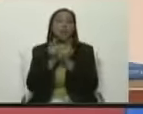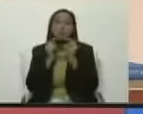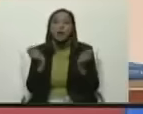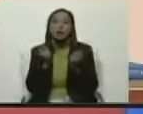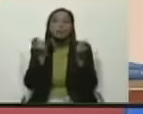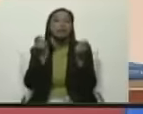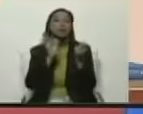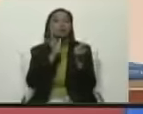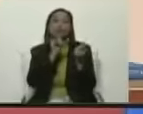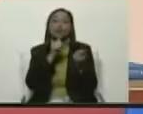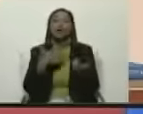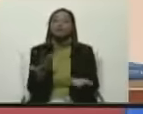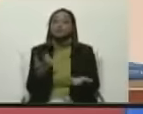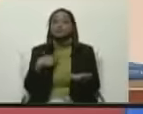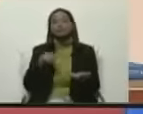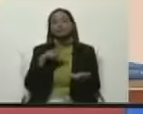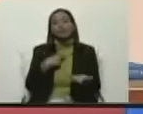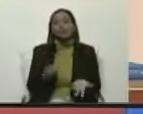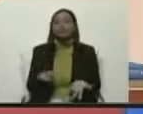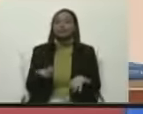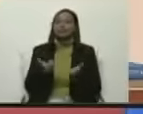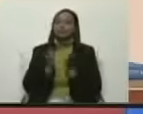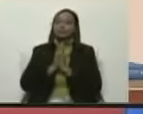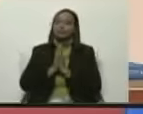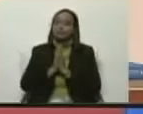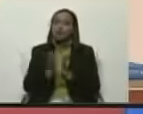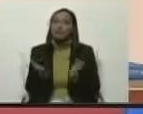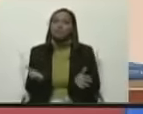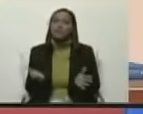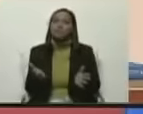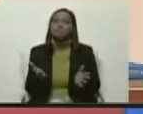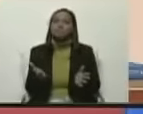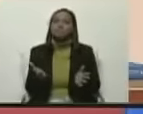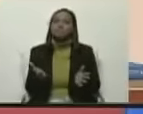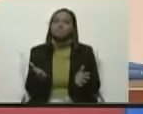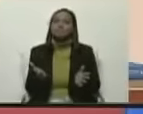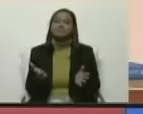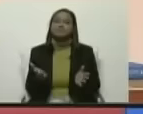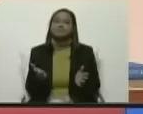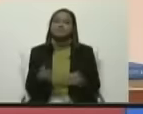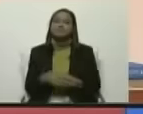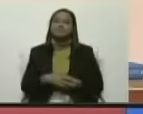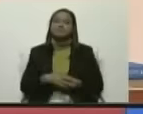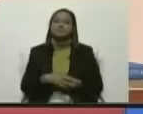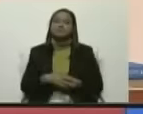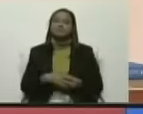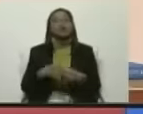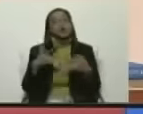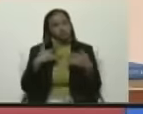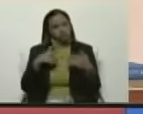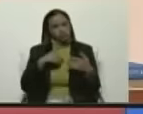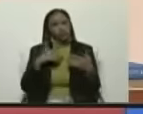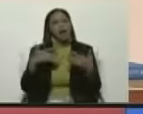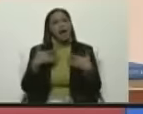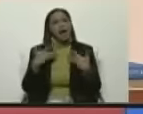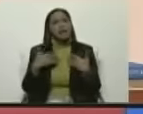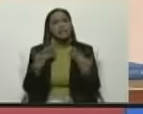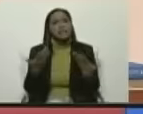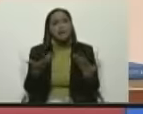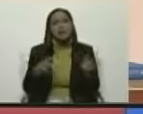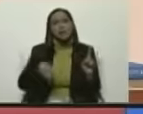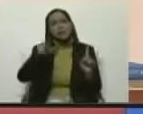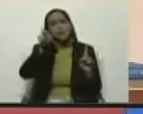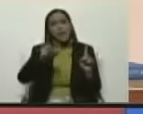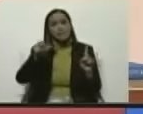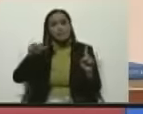Así es. Condenamos nosotros desde aquí los hechos de violencia, nos alegramos que quienes intentaron hacer eso no